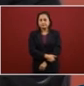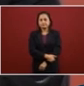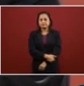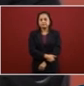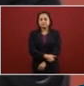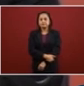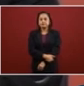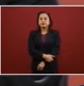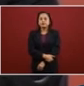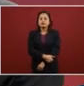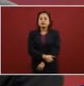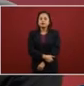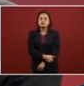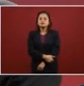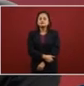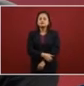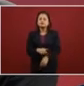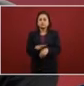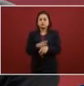siendo